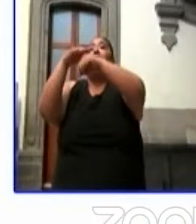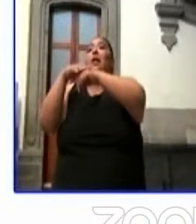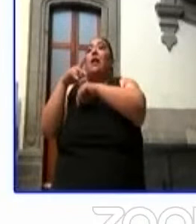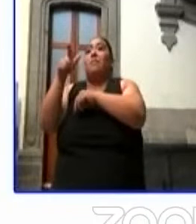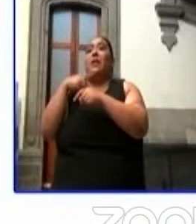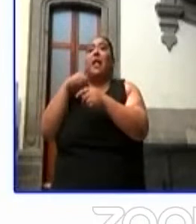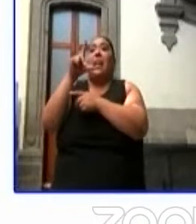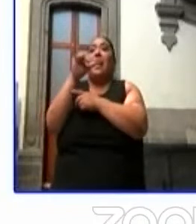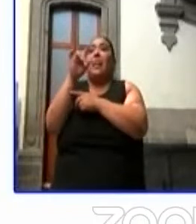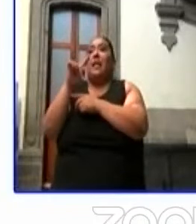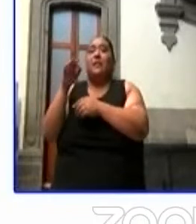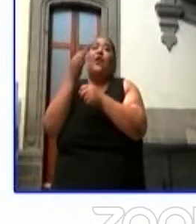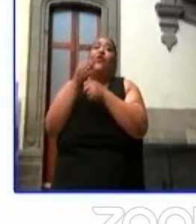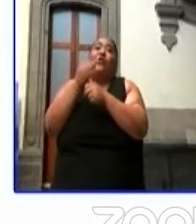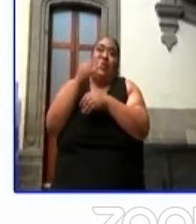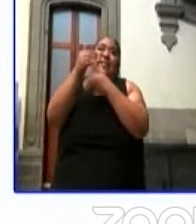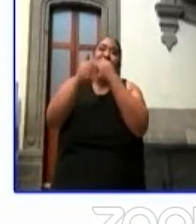para allá,